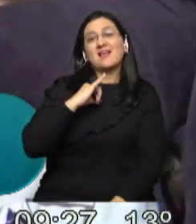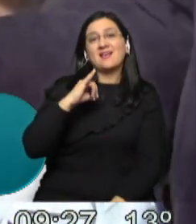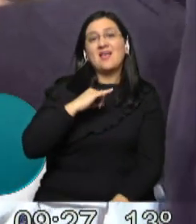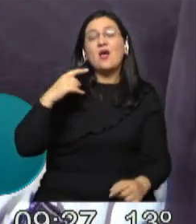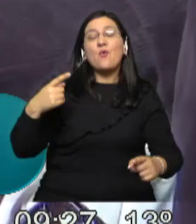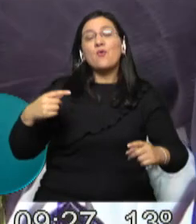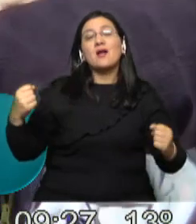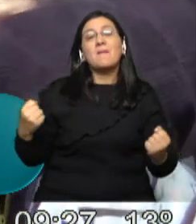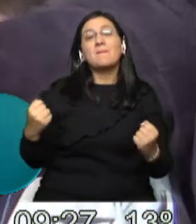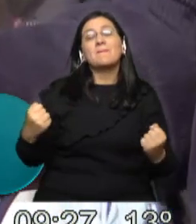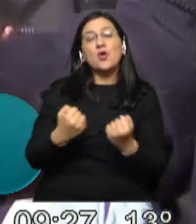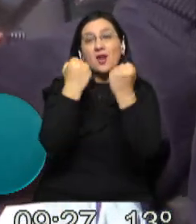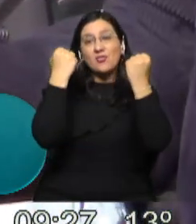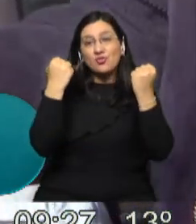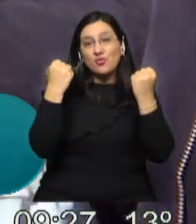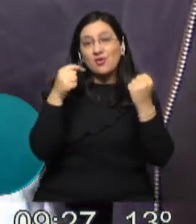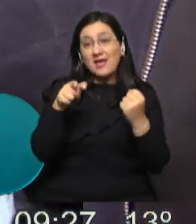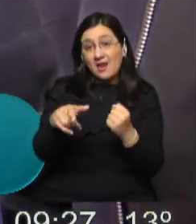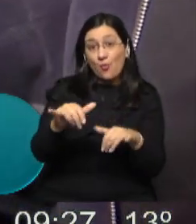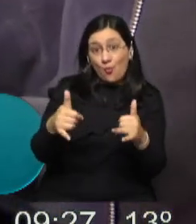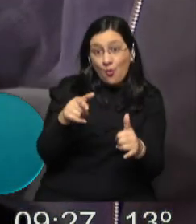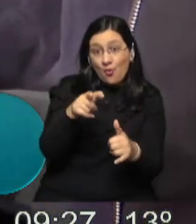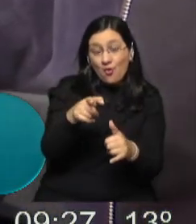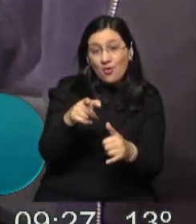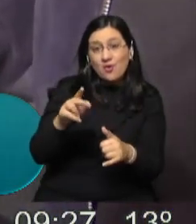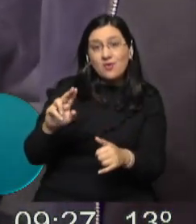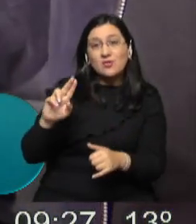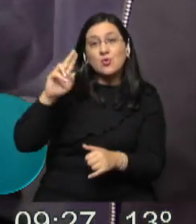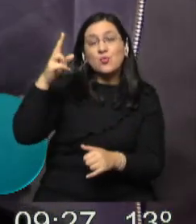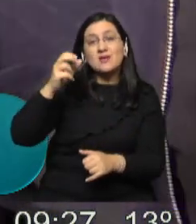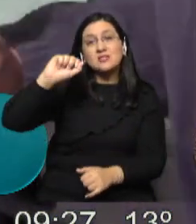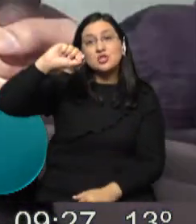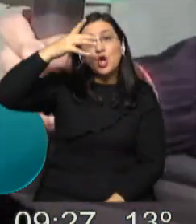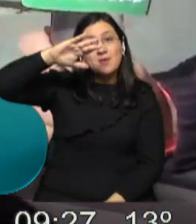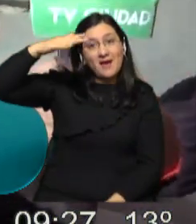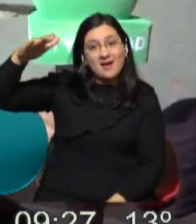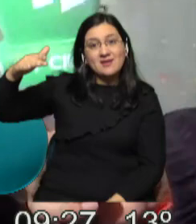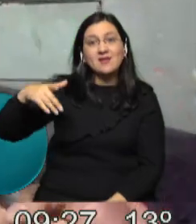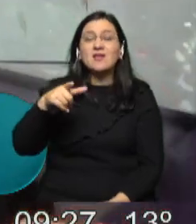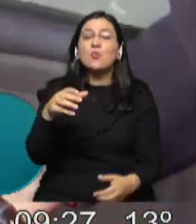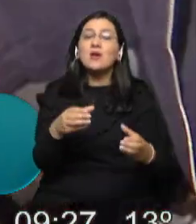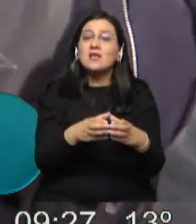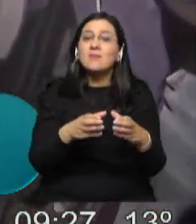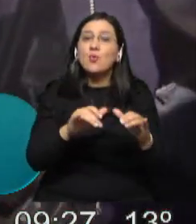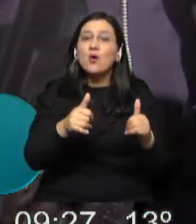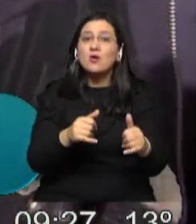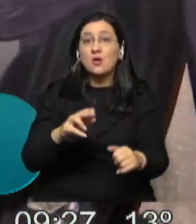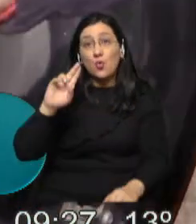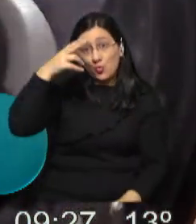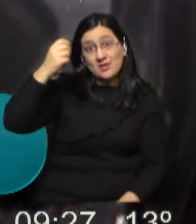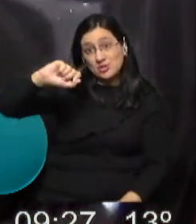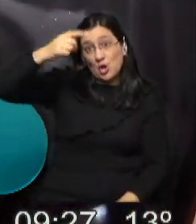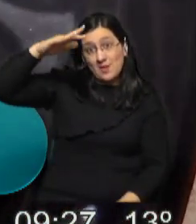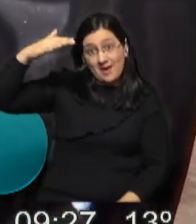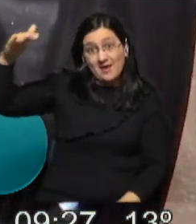campeonato, que él jugó un campeonato en Uruguay Solimar. Opa. Qué lindo, ¿qué equipo juega usted? En Uruguay Solimar.